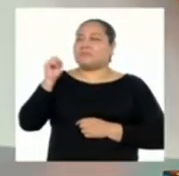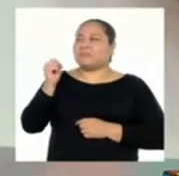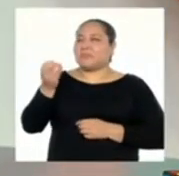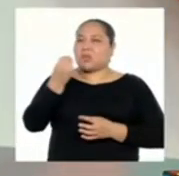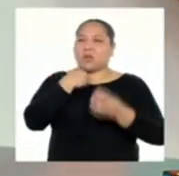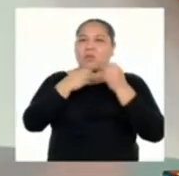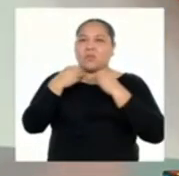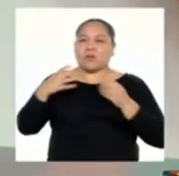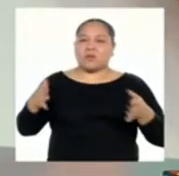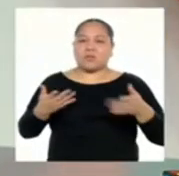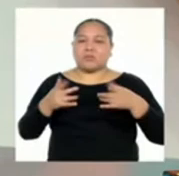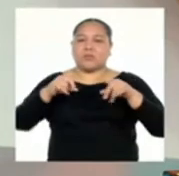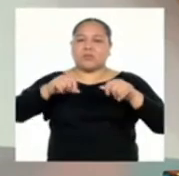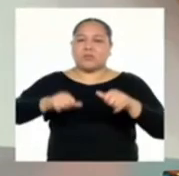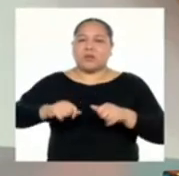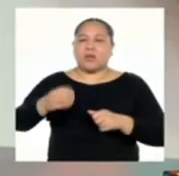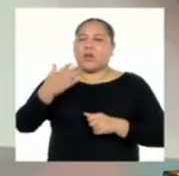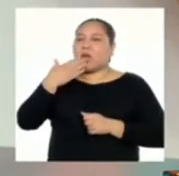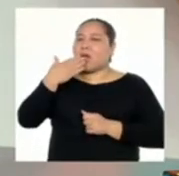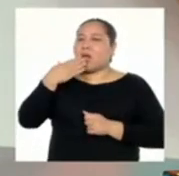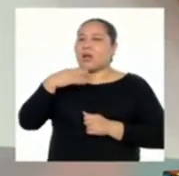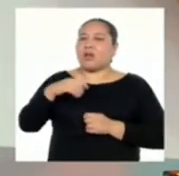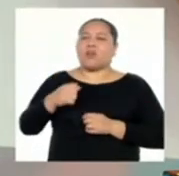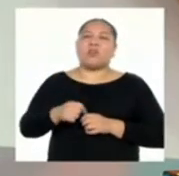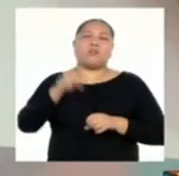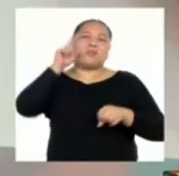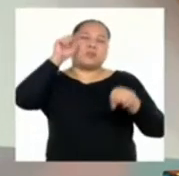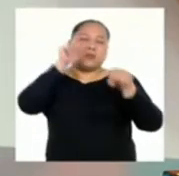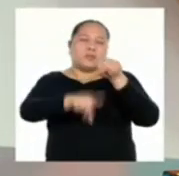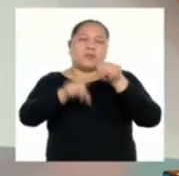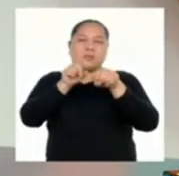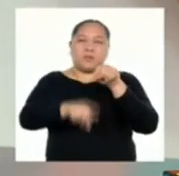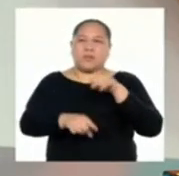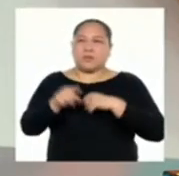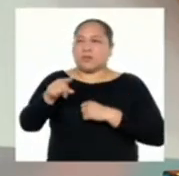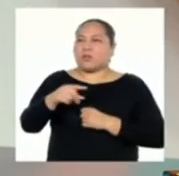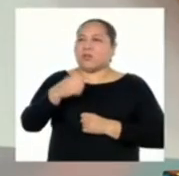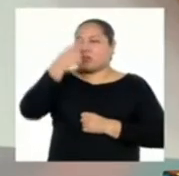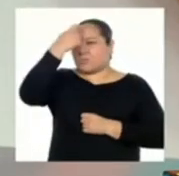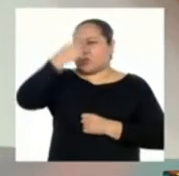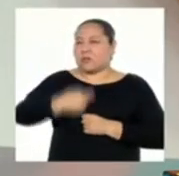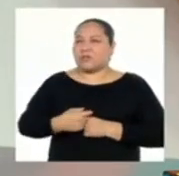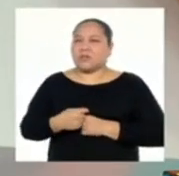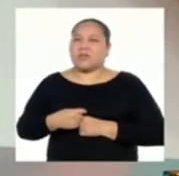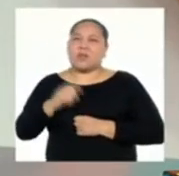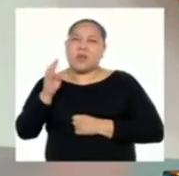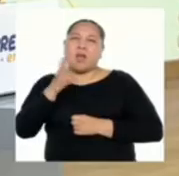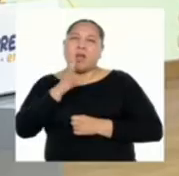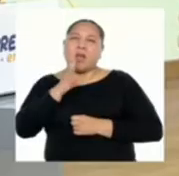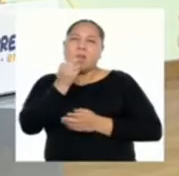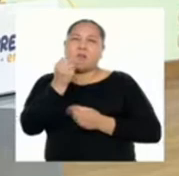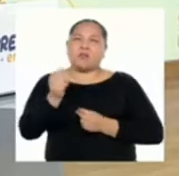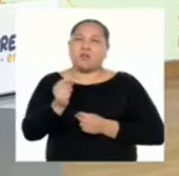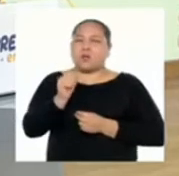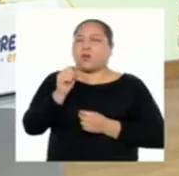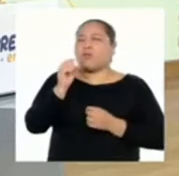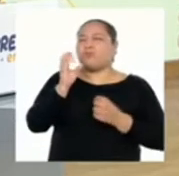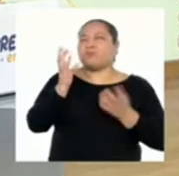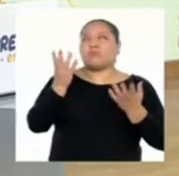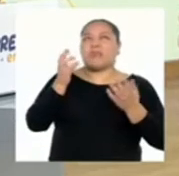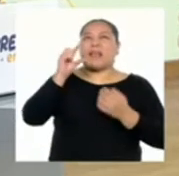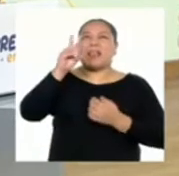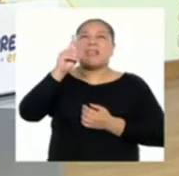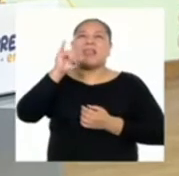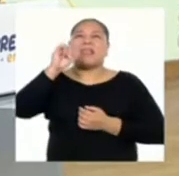Sí, comería cevichito con su ajicito y cebollita. Los humanos hablan mucho con diminutivos, ¿no? Algunos